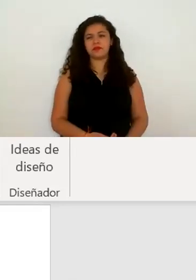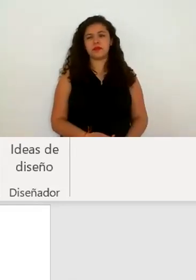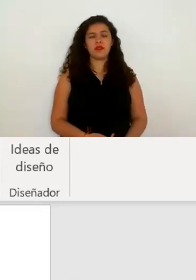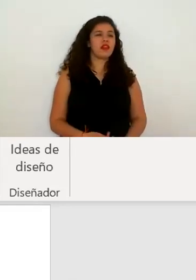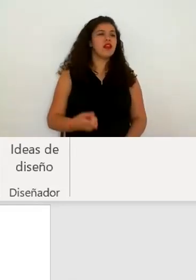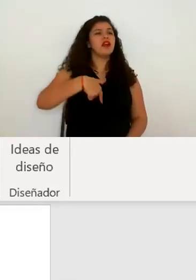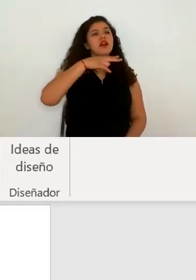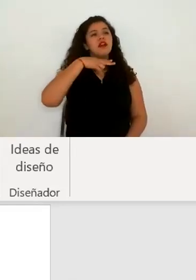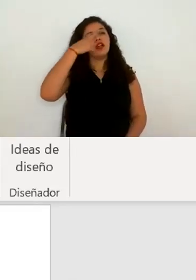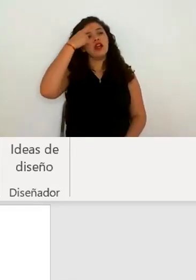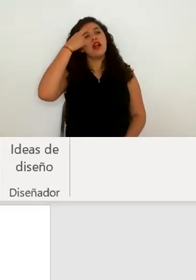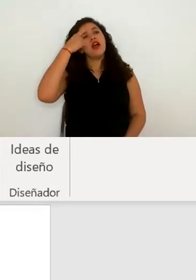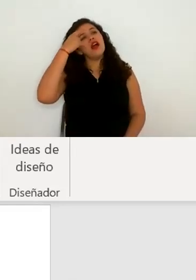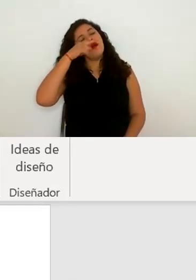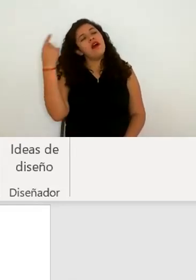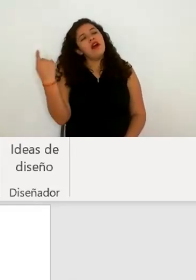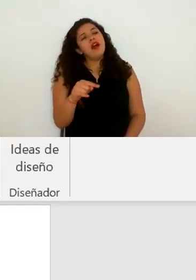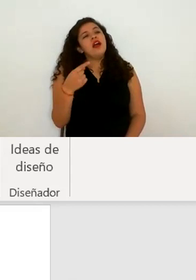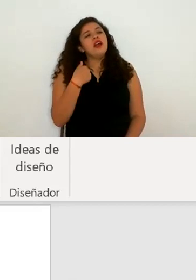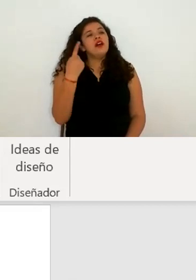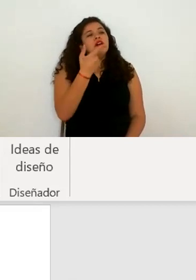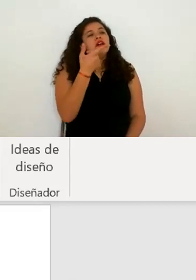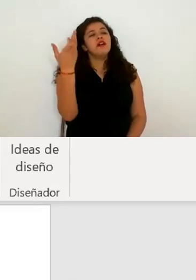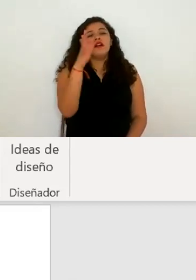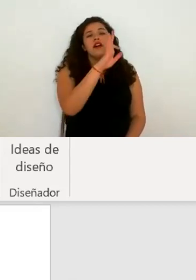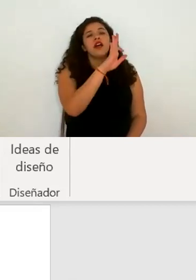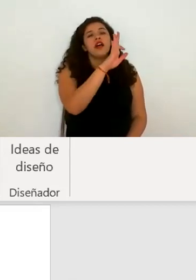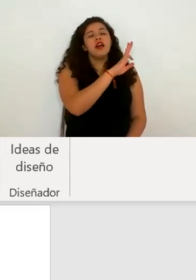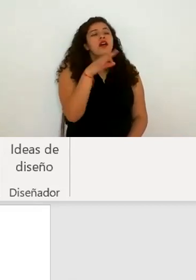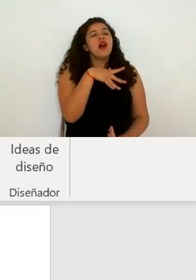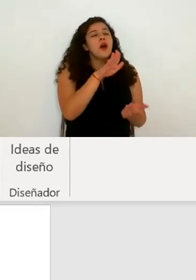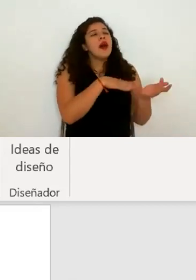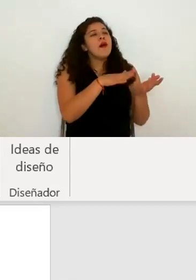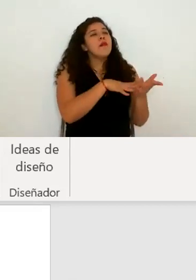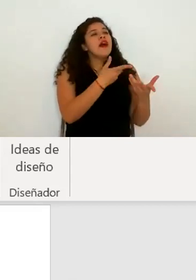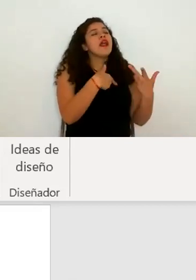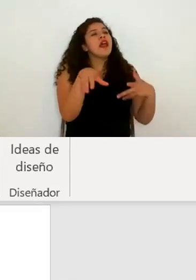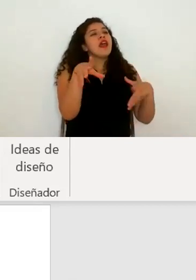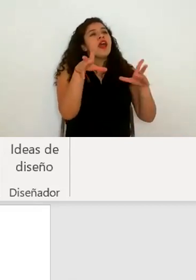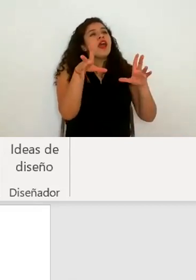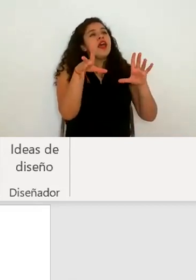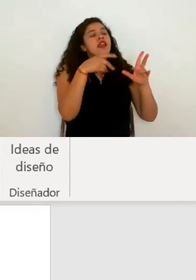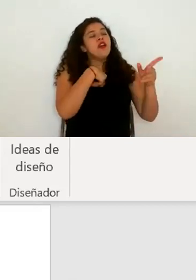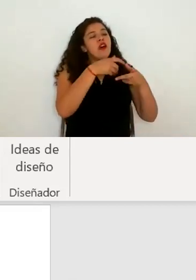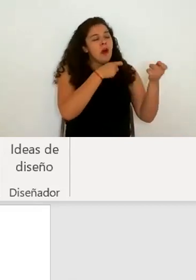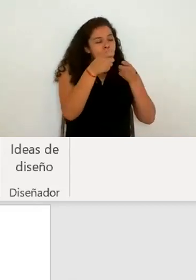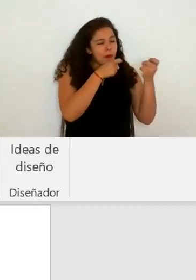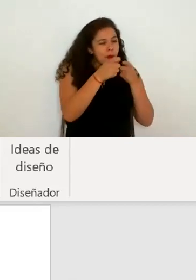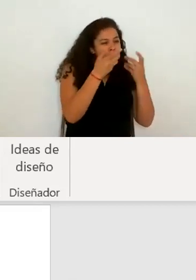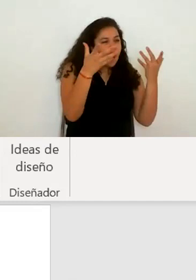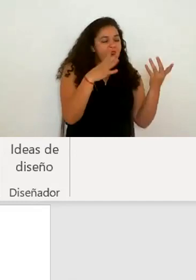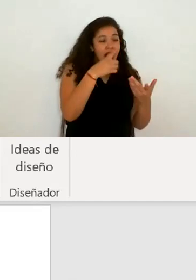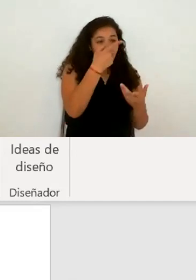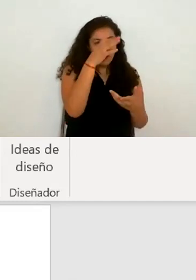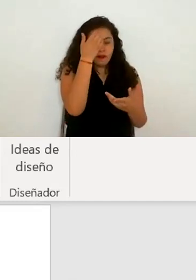para conocer el 100% de los expedientes que estamos trabajando, que se están